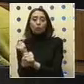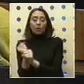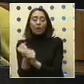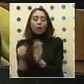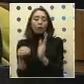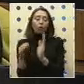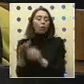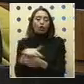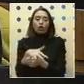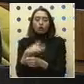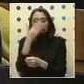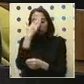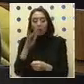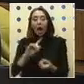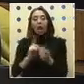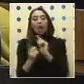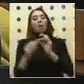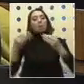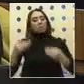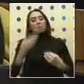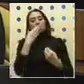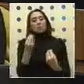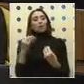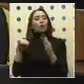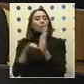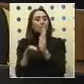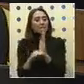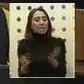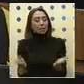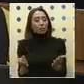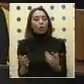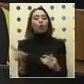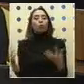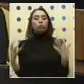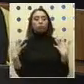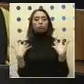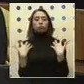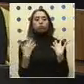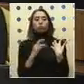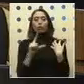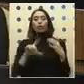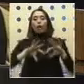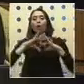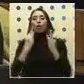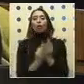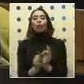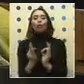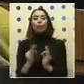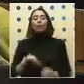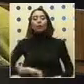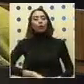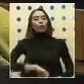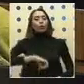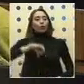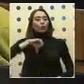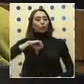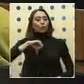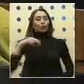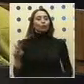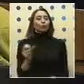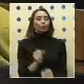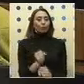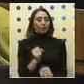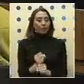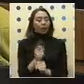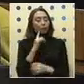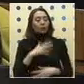digno y que le permiten además desempeñar un rol que sea pleno y mucho más orgullosa en su tarea, que ellas se